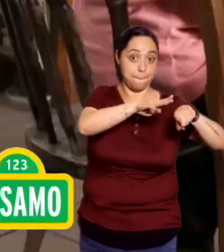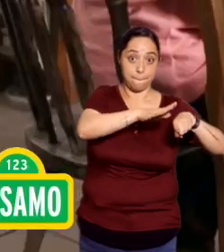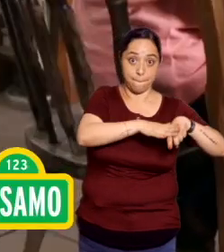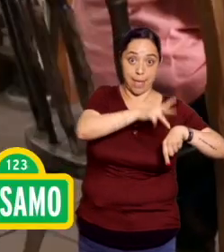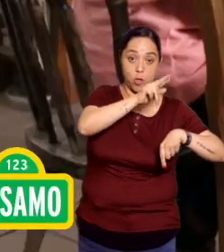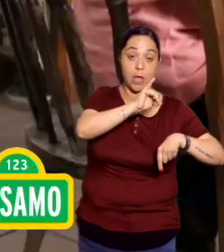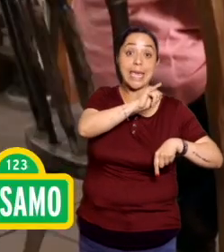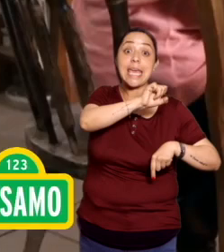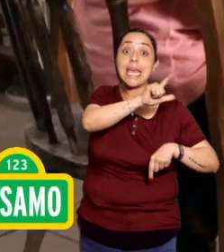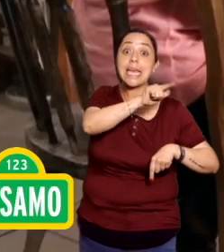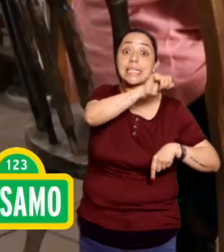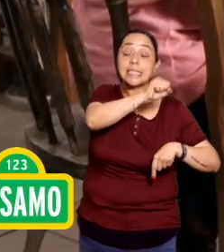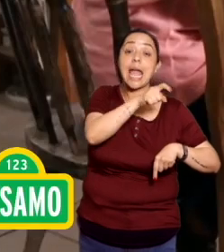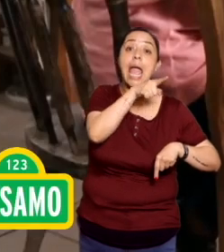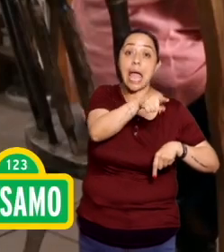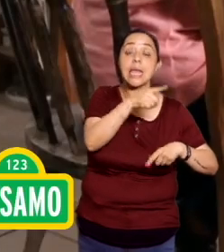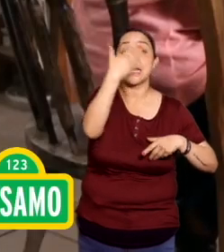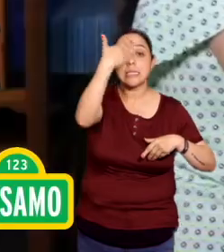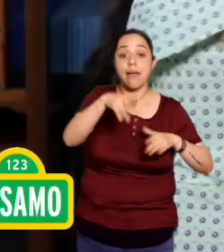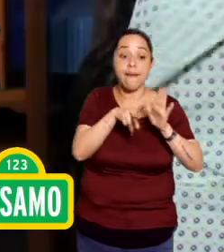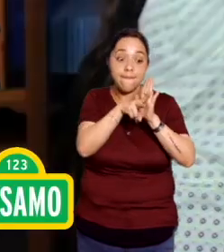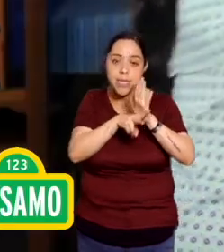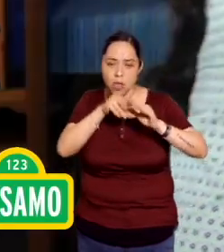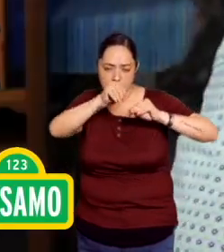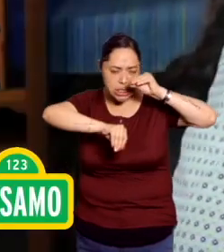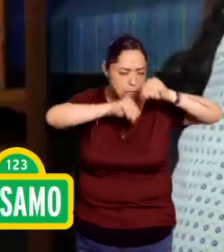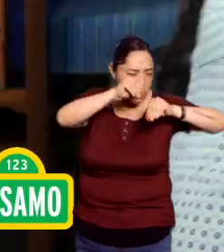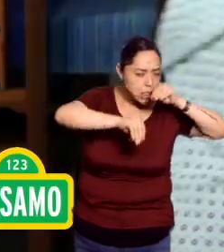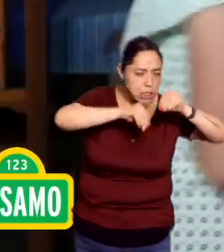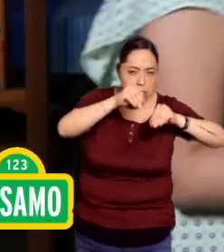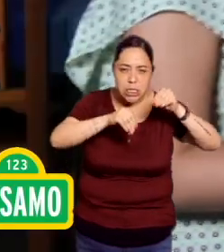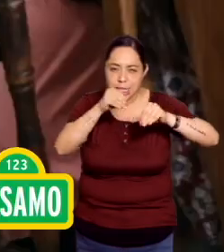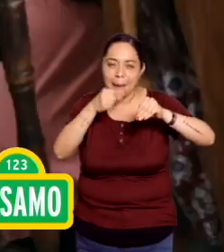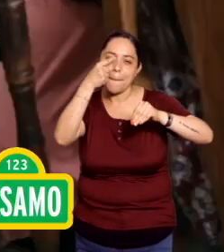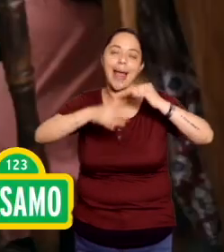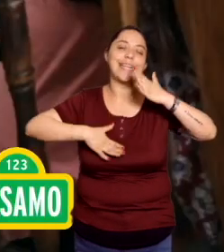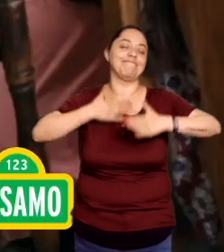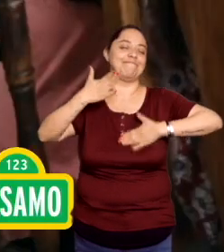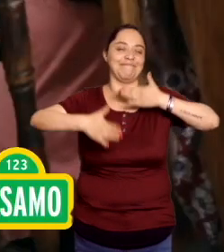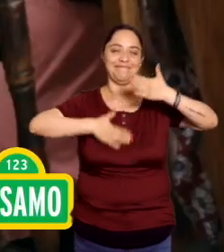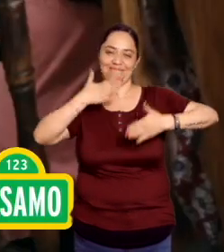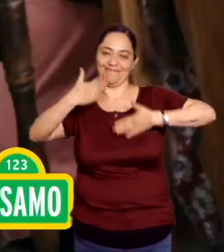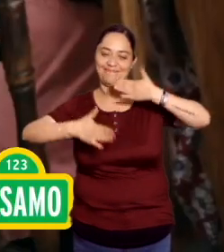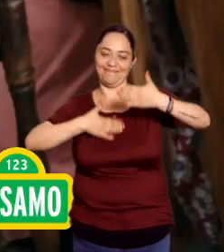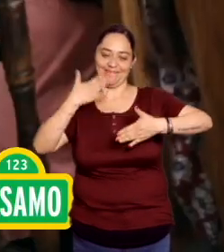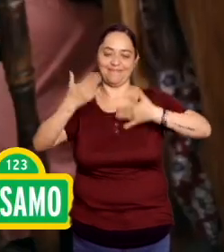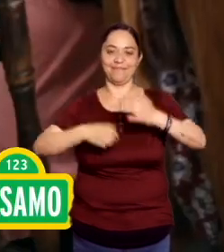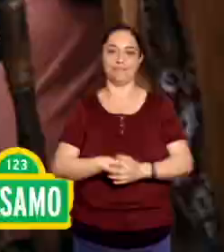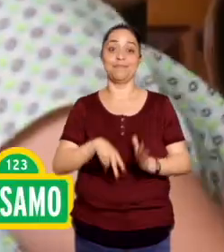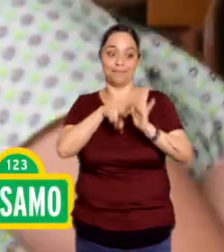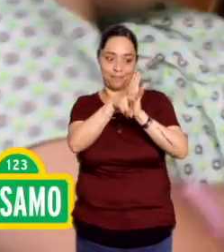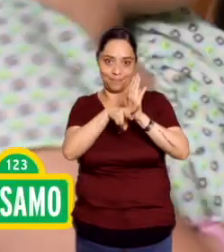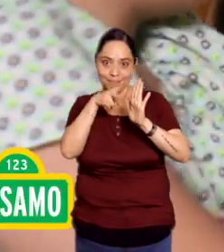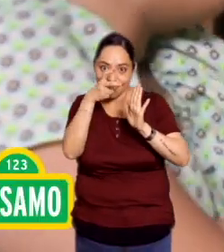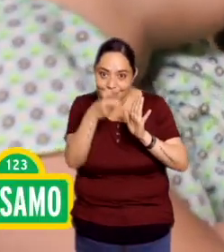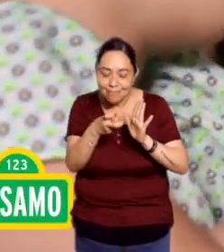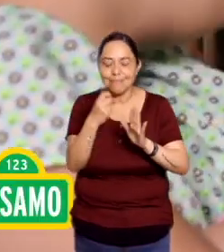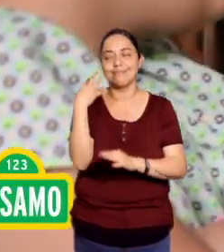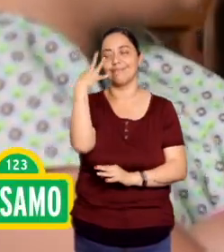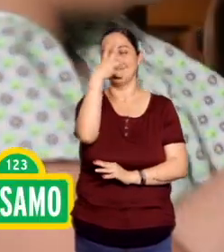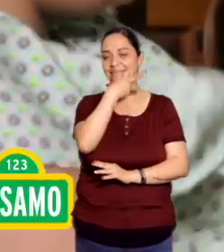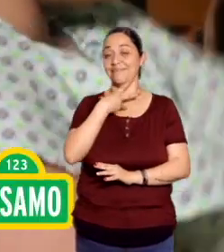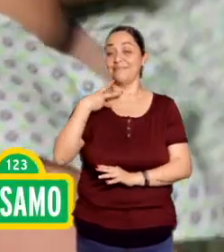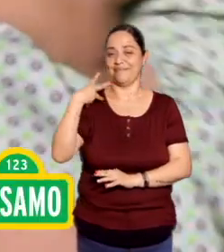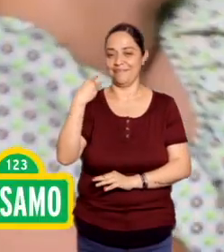Mi hermana mayor, Ilse, sabe cómo editar los videos y los hace muy divertidos. Este video quedó